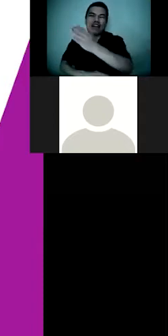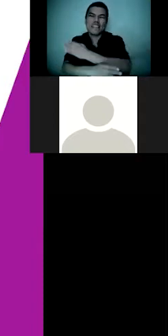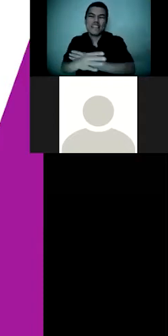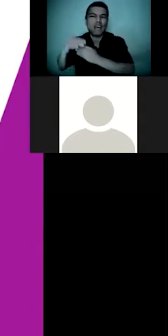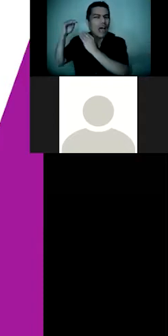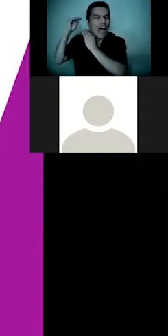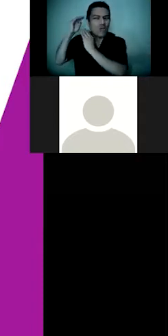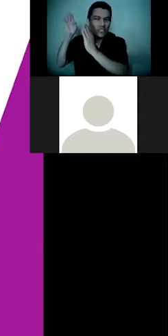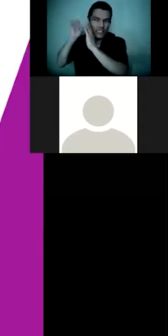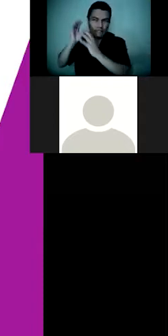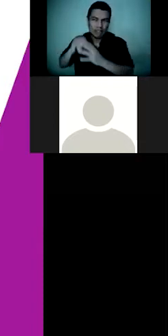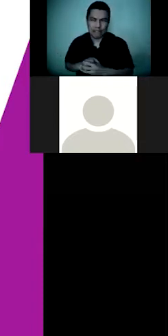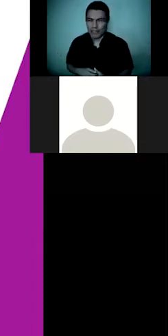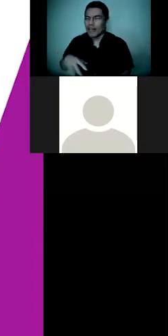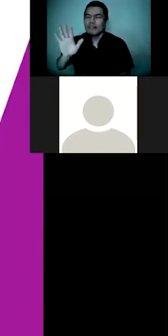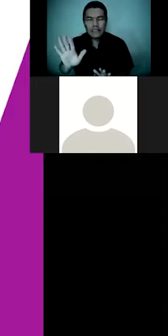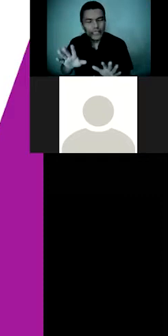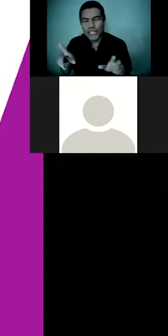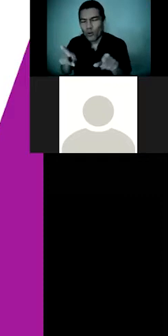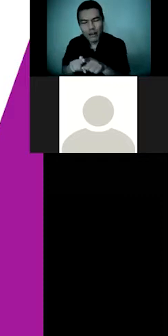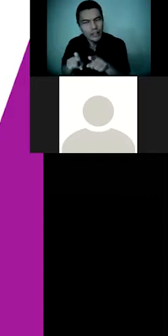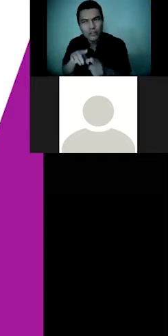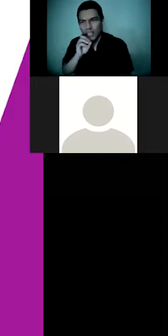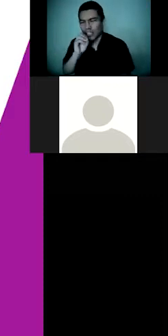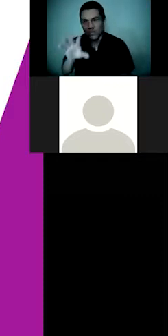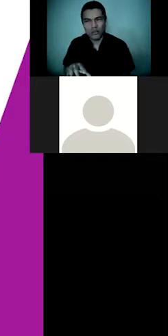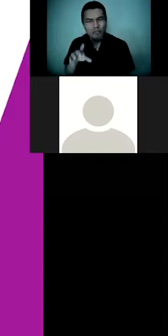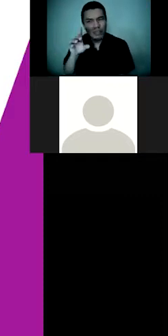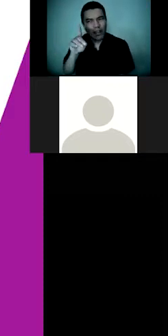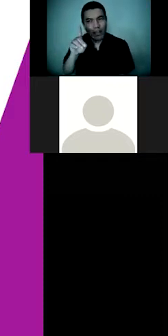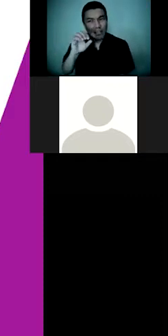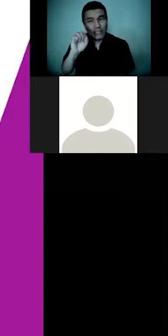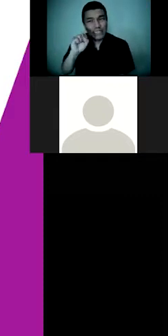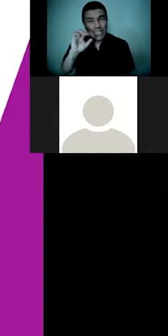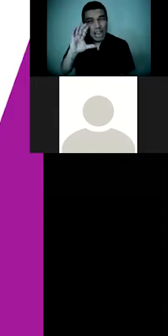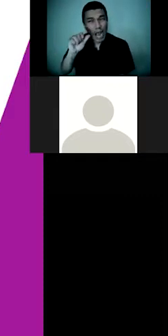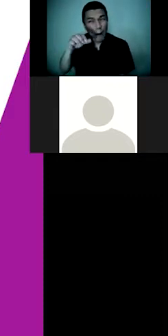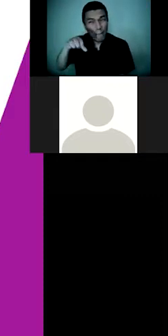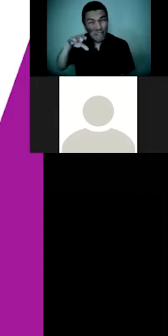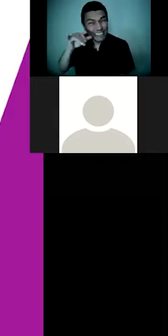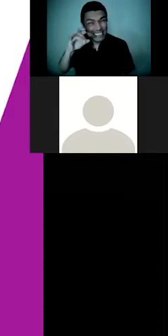están usando la palabra discapacidad auditiva. Es igual, yo les digo,